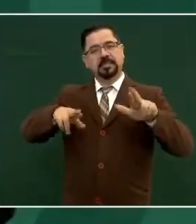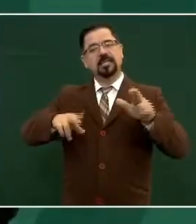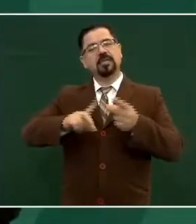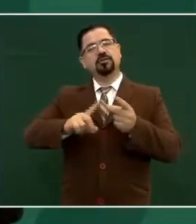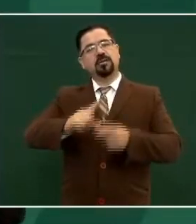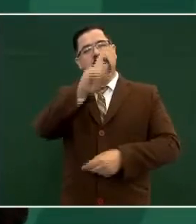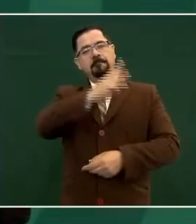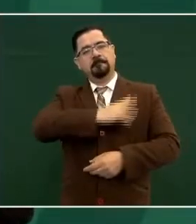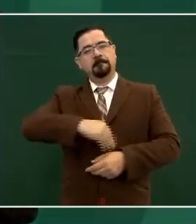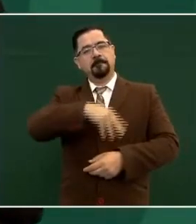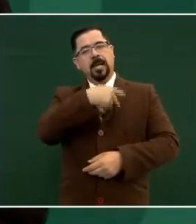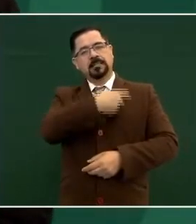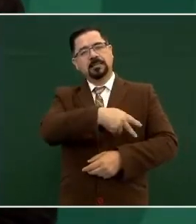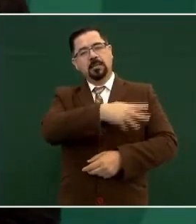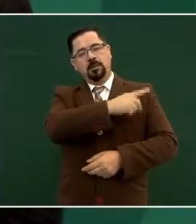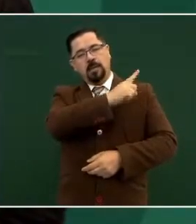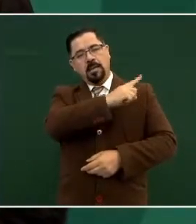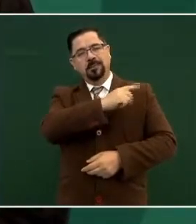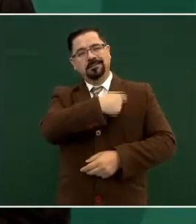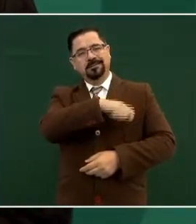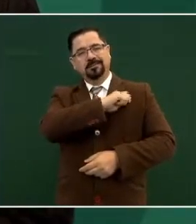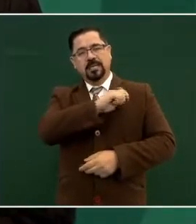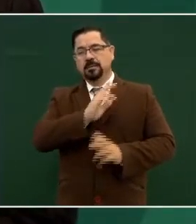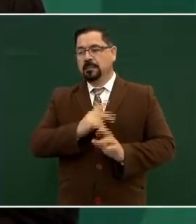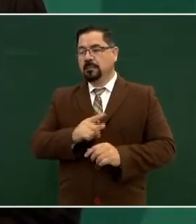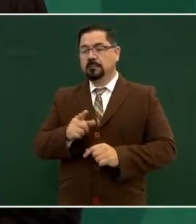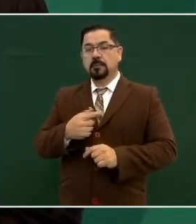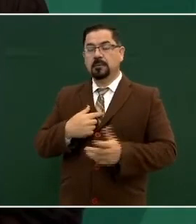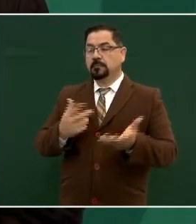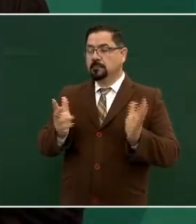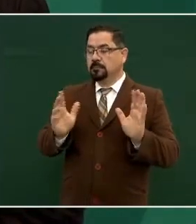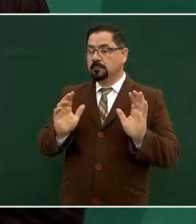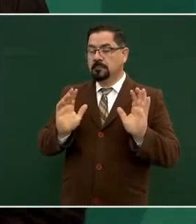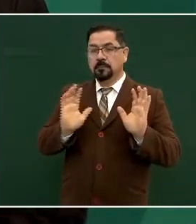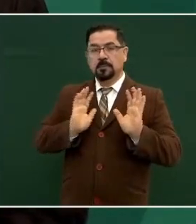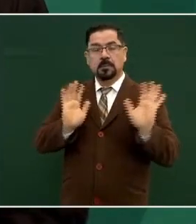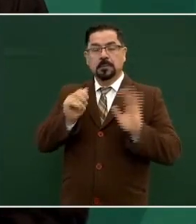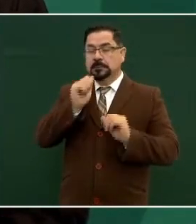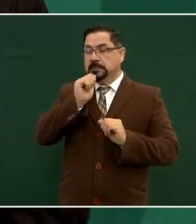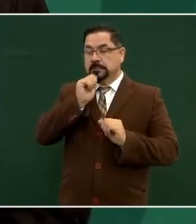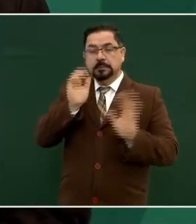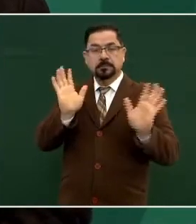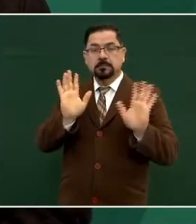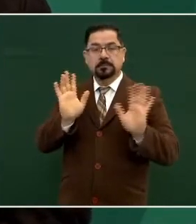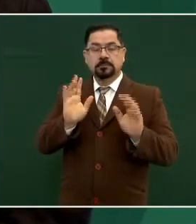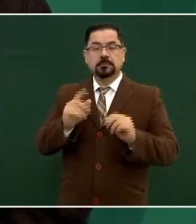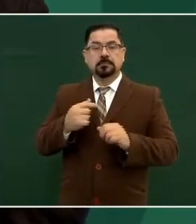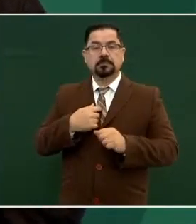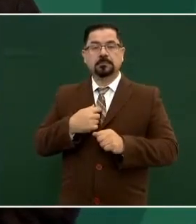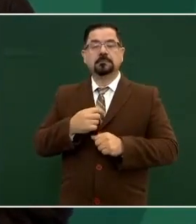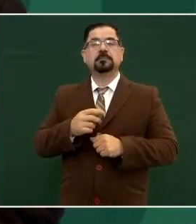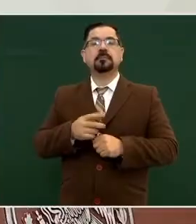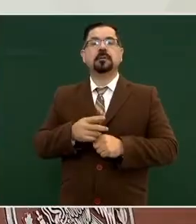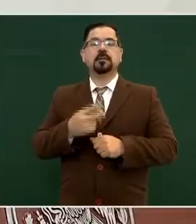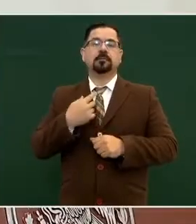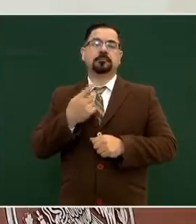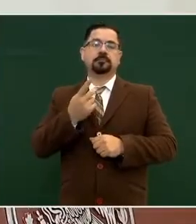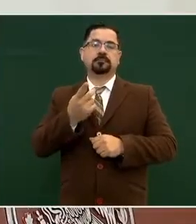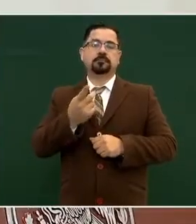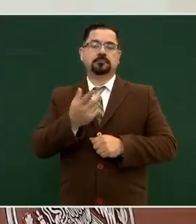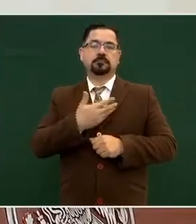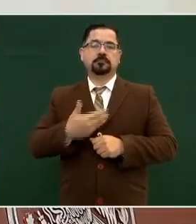No tengo ninguna información. Yo le pedí al secretario de